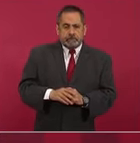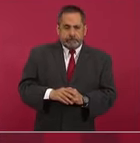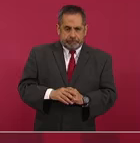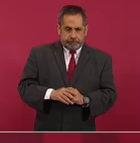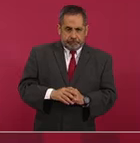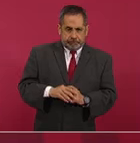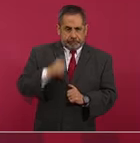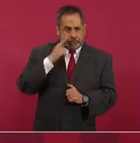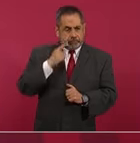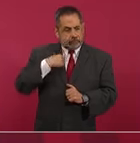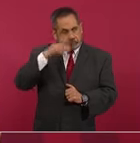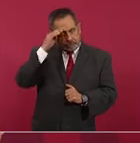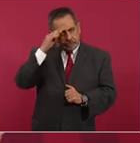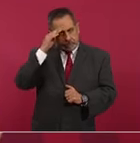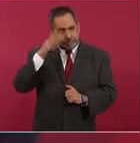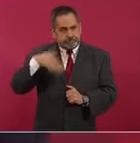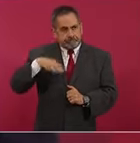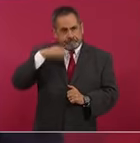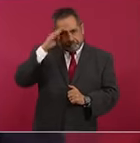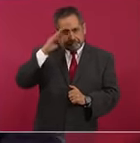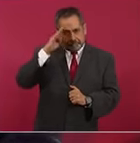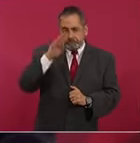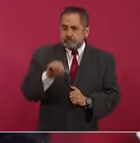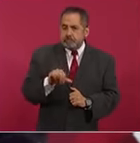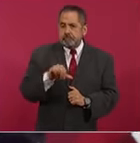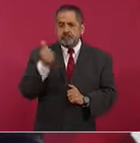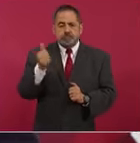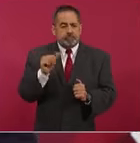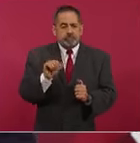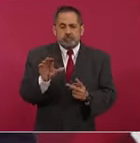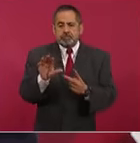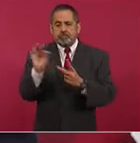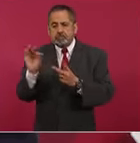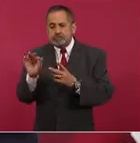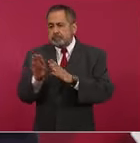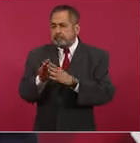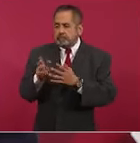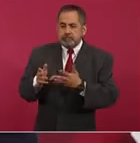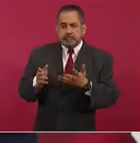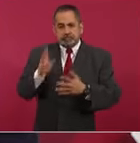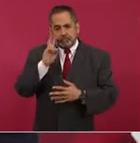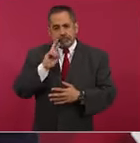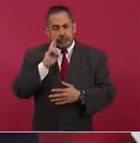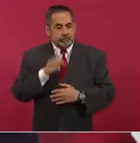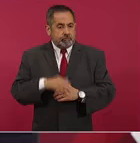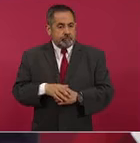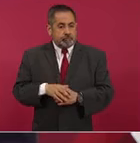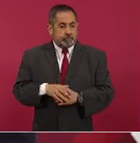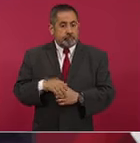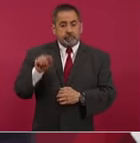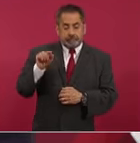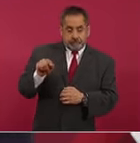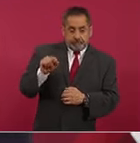se están buscando otras opciones. Ahí la inversión que se